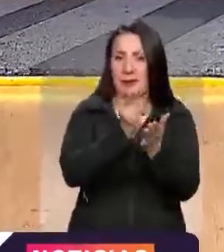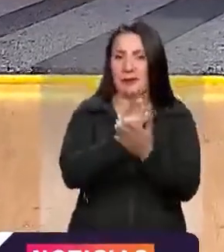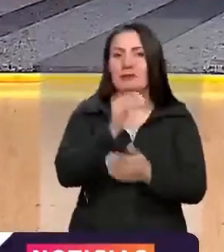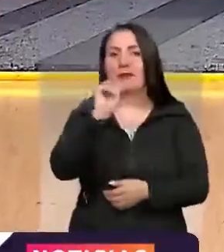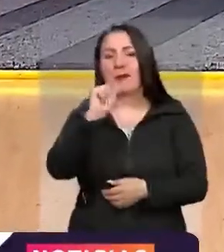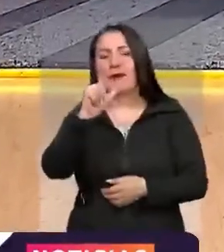Vera noticias capital